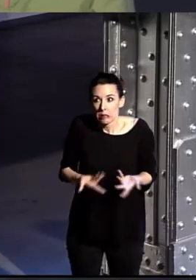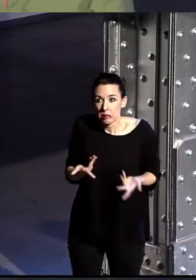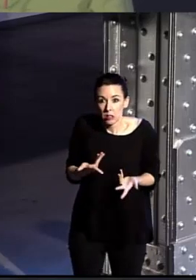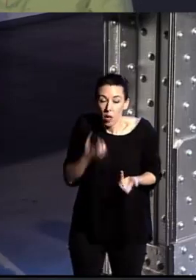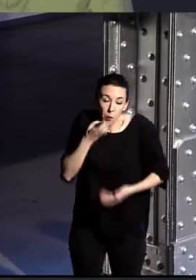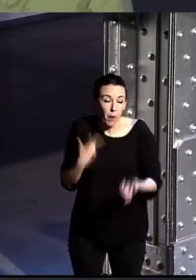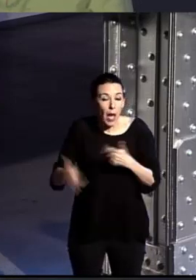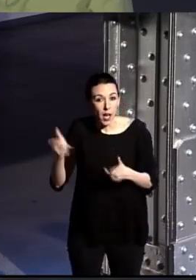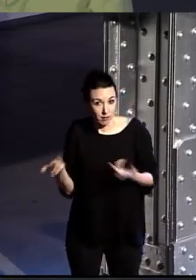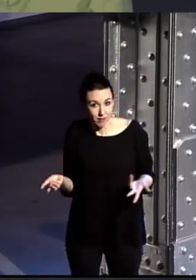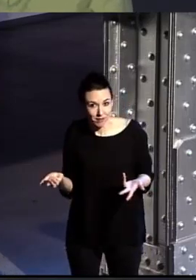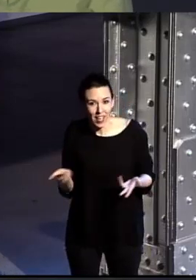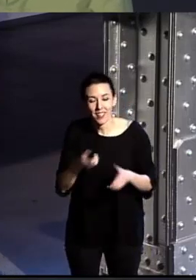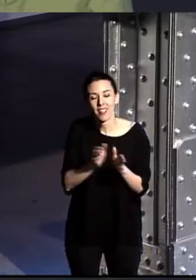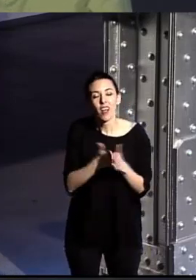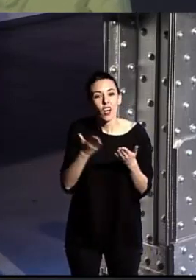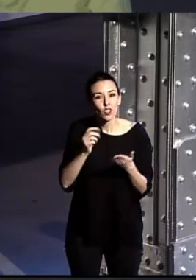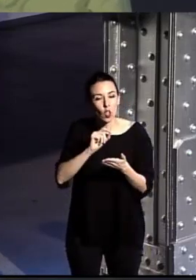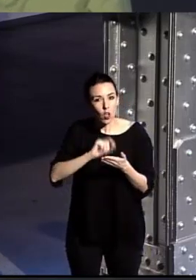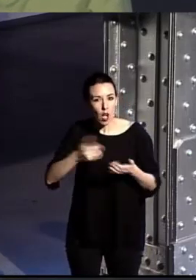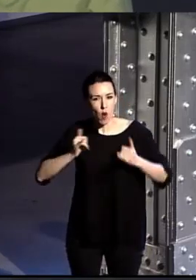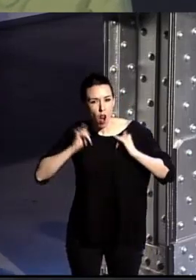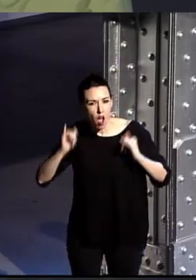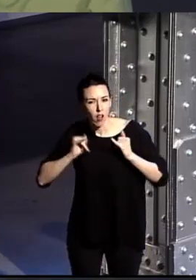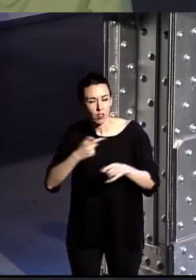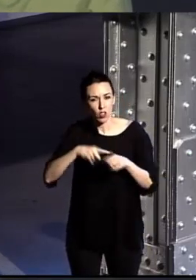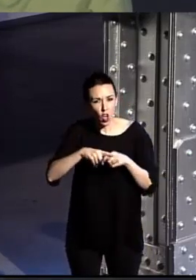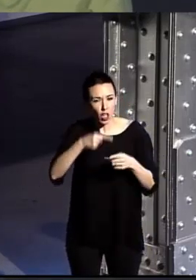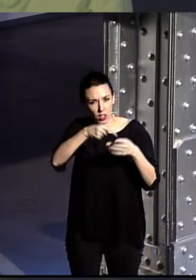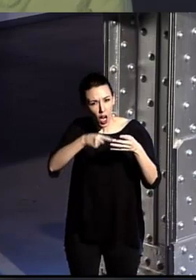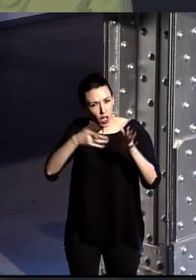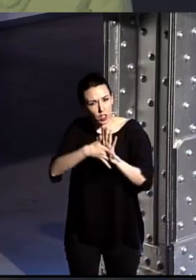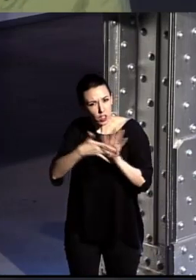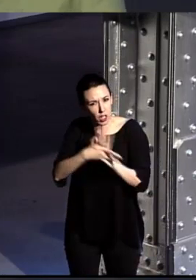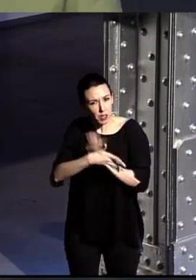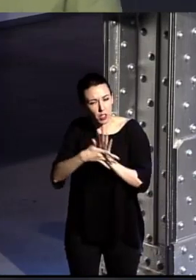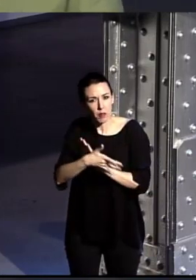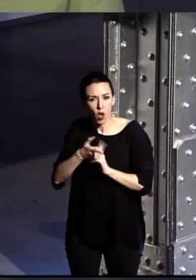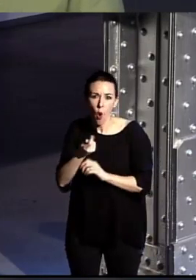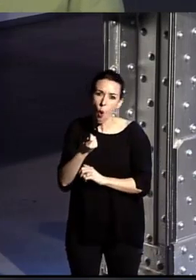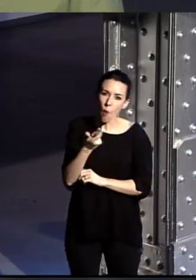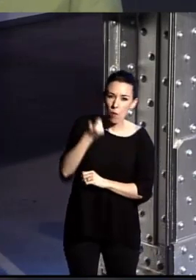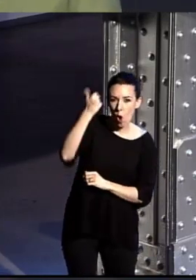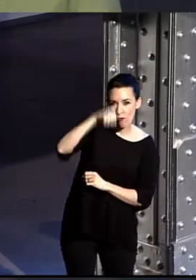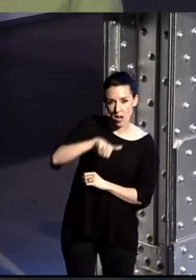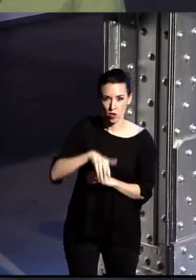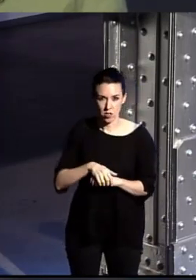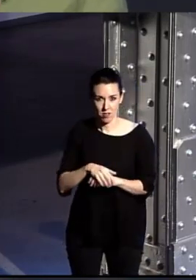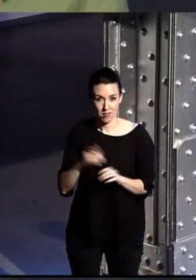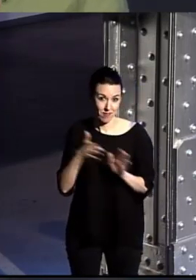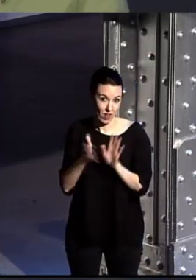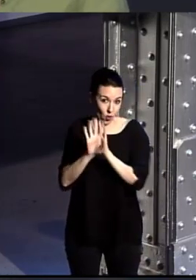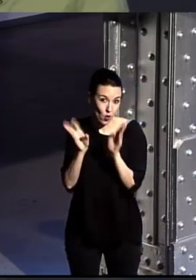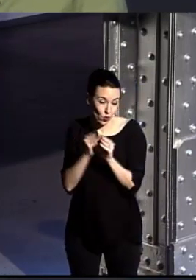en bici es posible. Después de describir lo intrépida que es, lo cual, dice, era un poco varonil. Es la